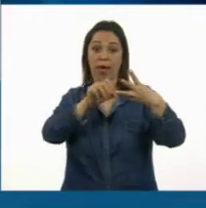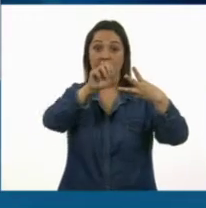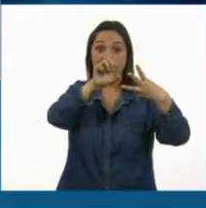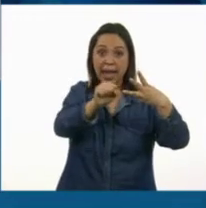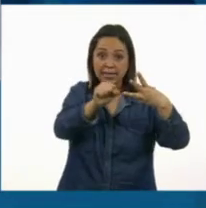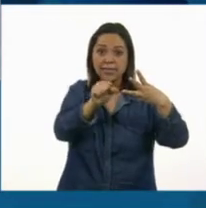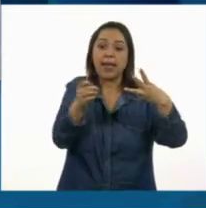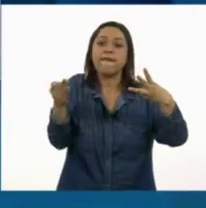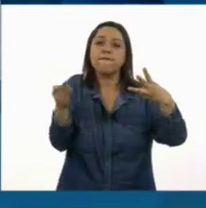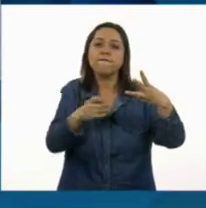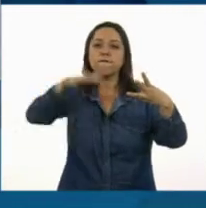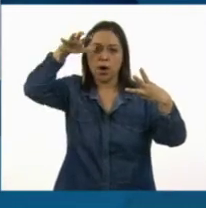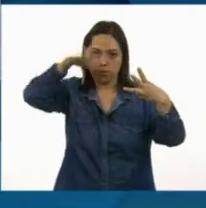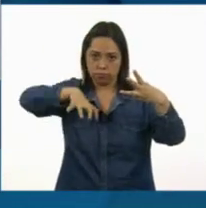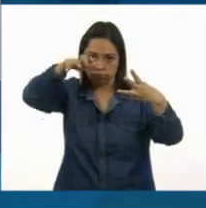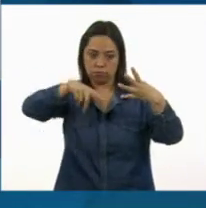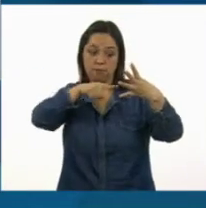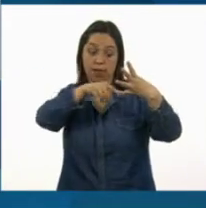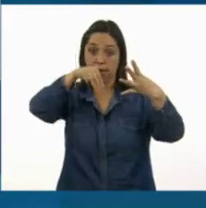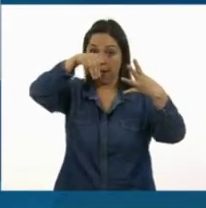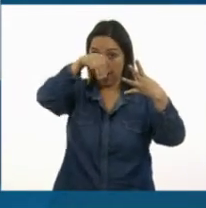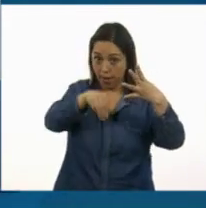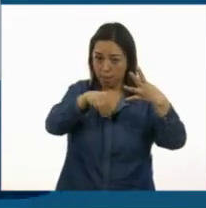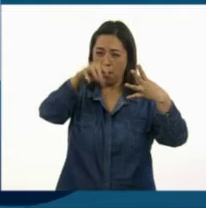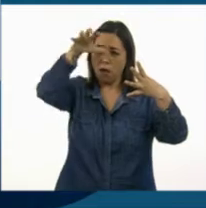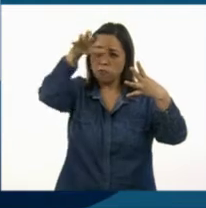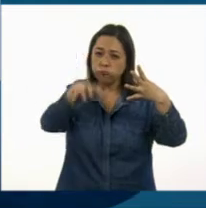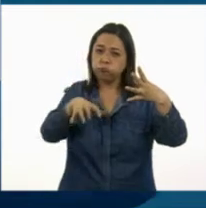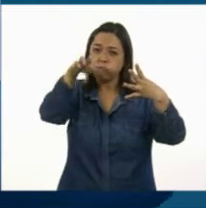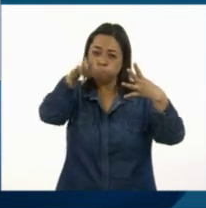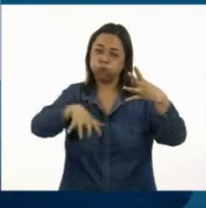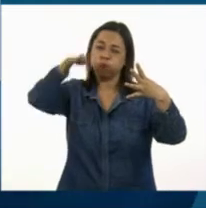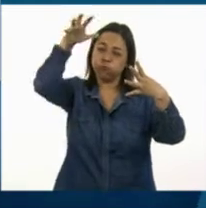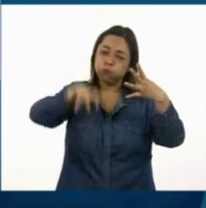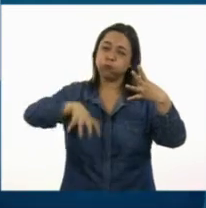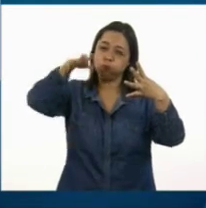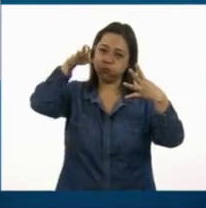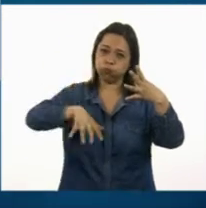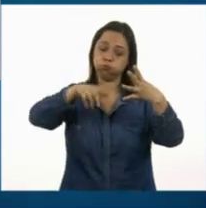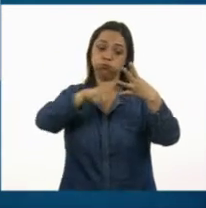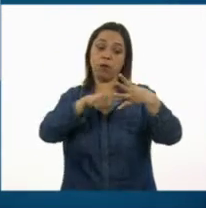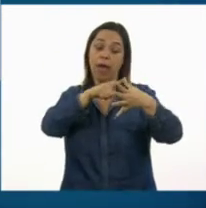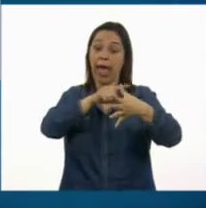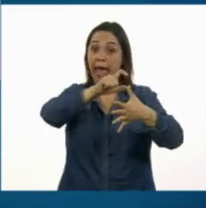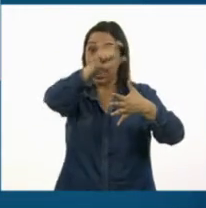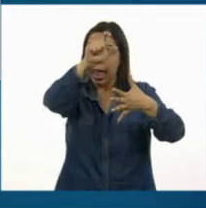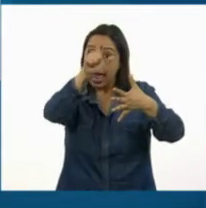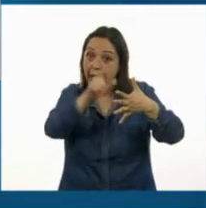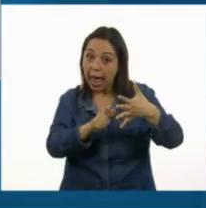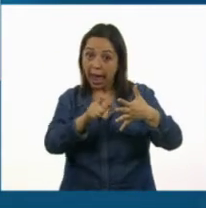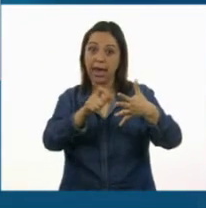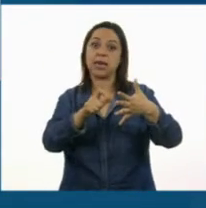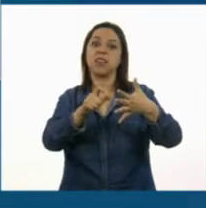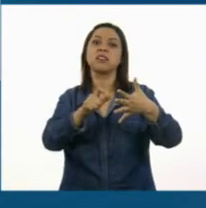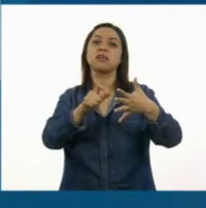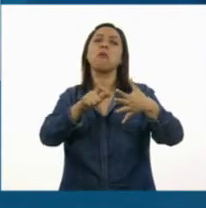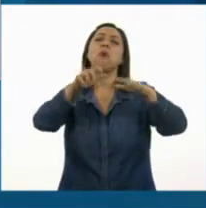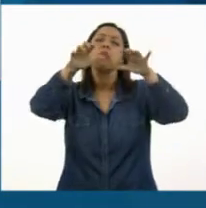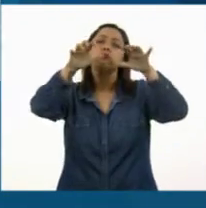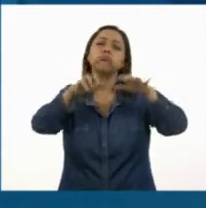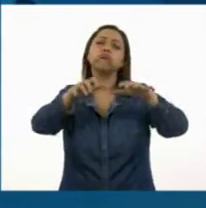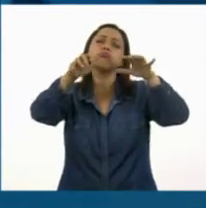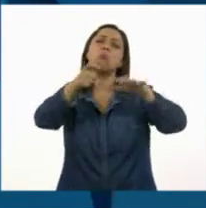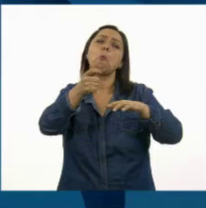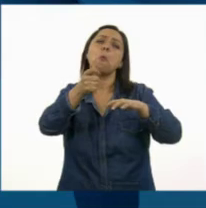en invierno. M, lluvias de monzón. Y X, lluvias escasas todo el